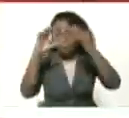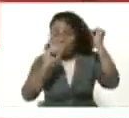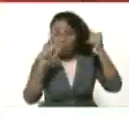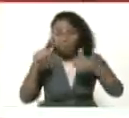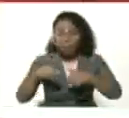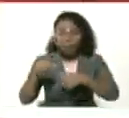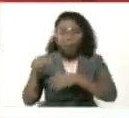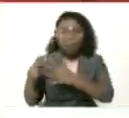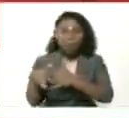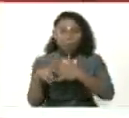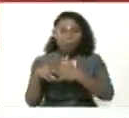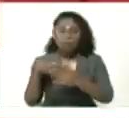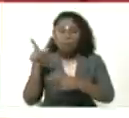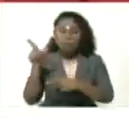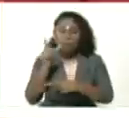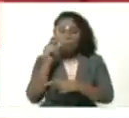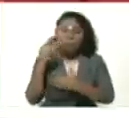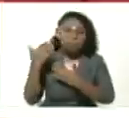Venezuela, Toy Story es